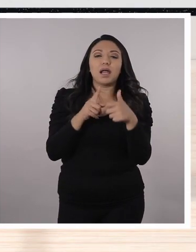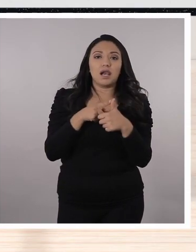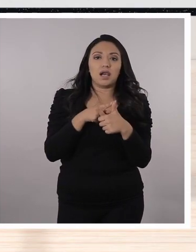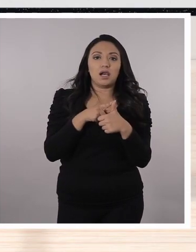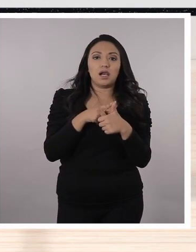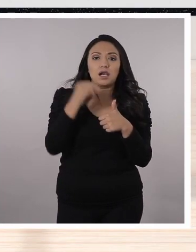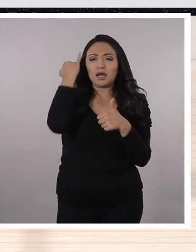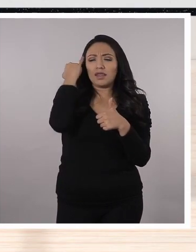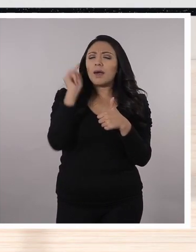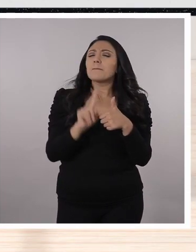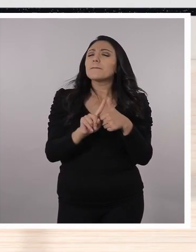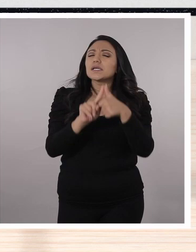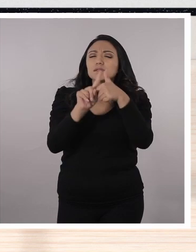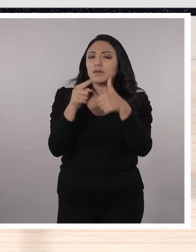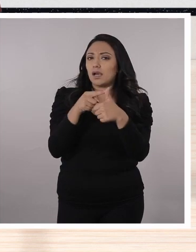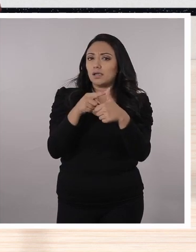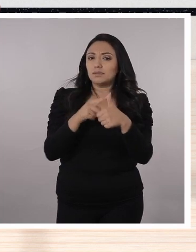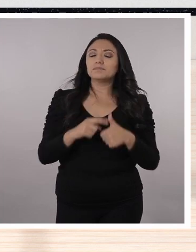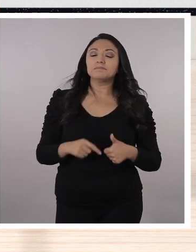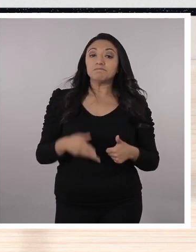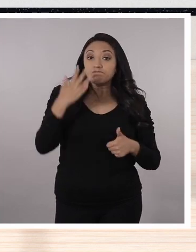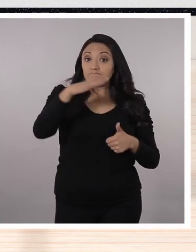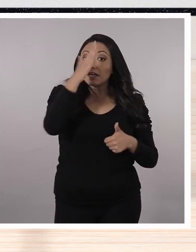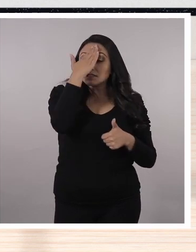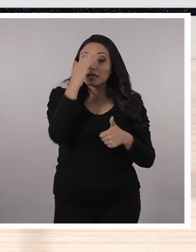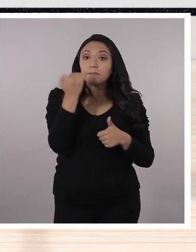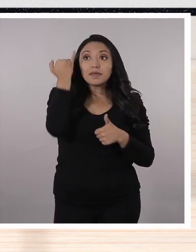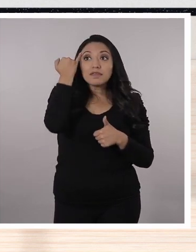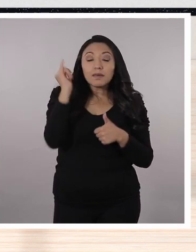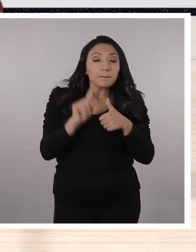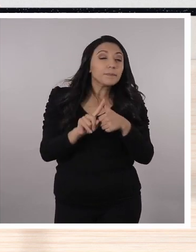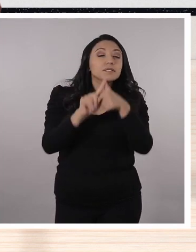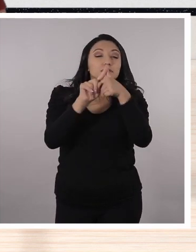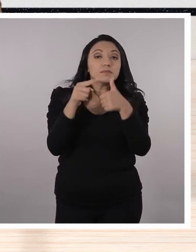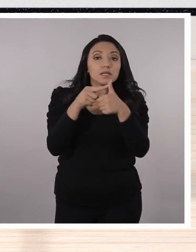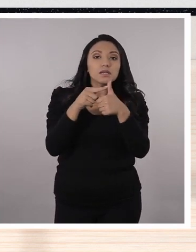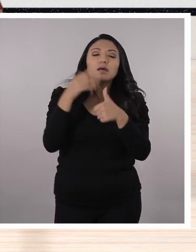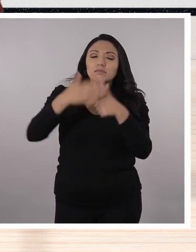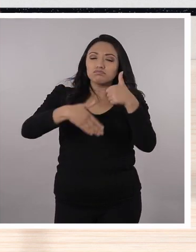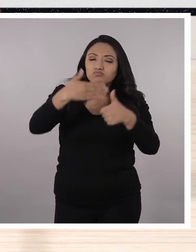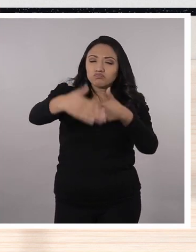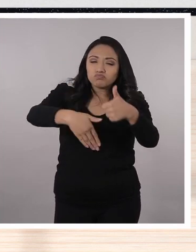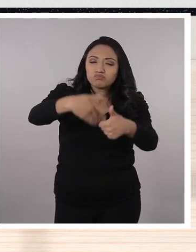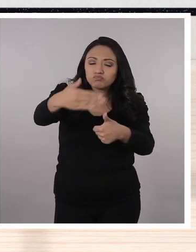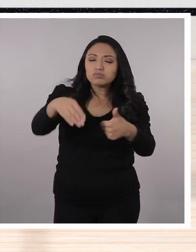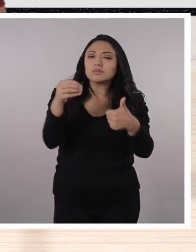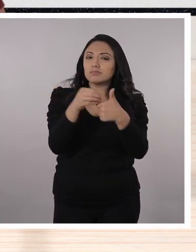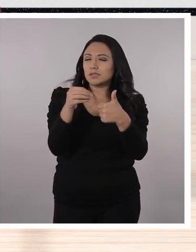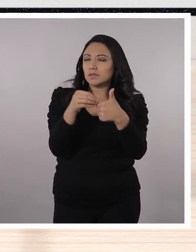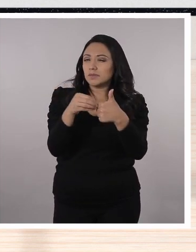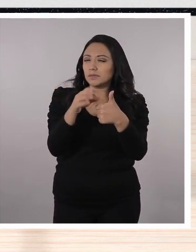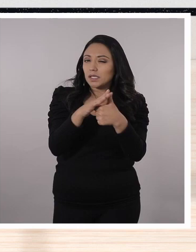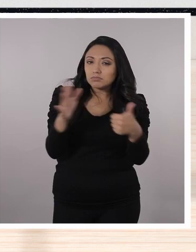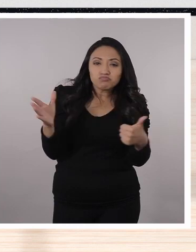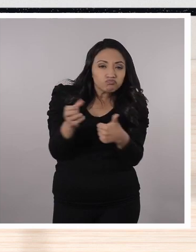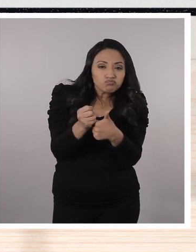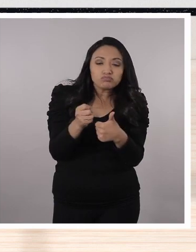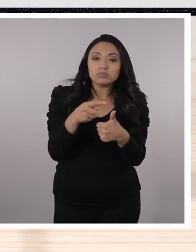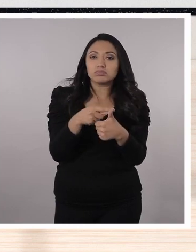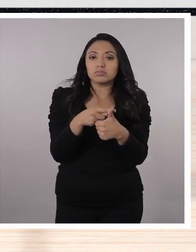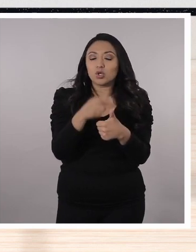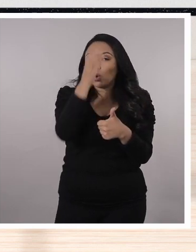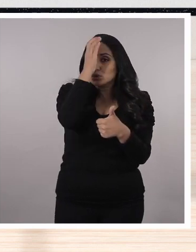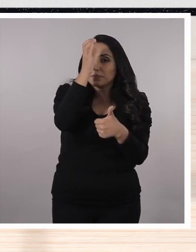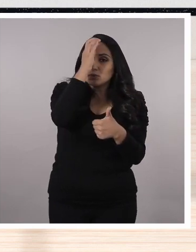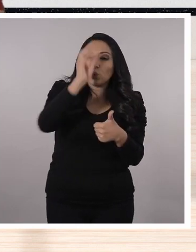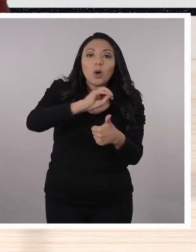de nuestro discurso. Identifiquemos qué queremos hablar. Y una vez que tenemos claro el tema, desarrollémosla de manera más sintetizada. ¿Sí? La